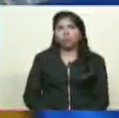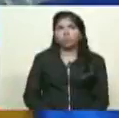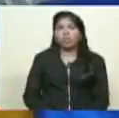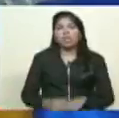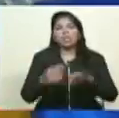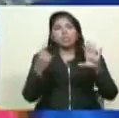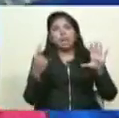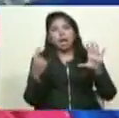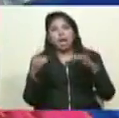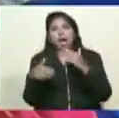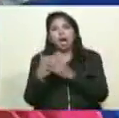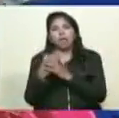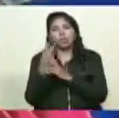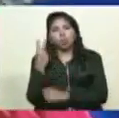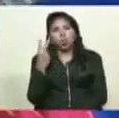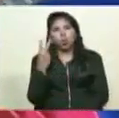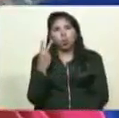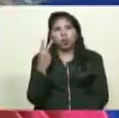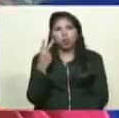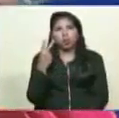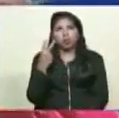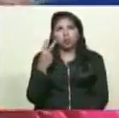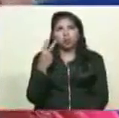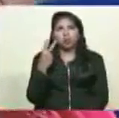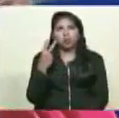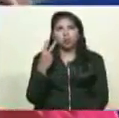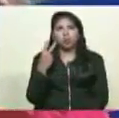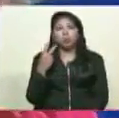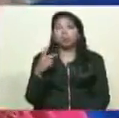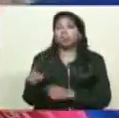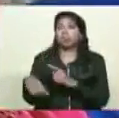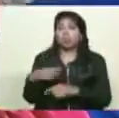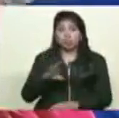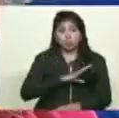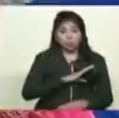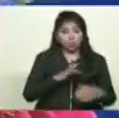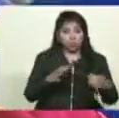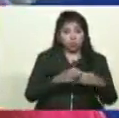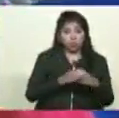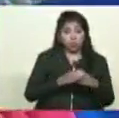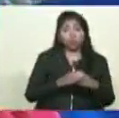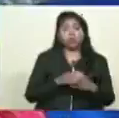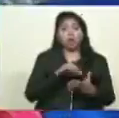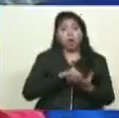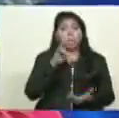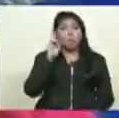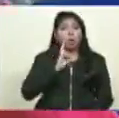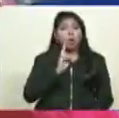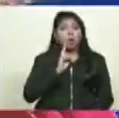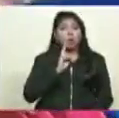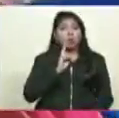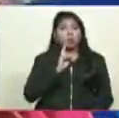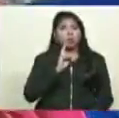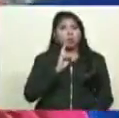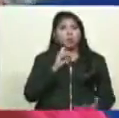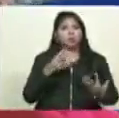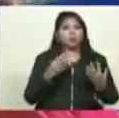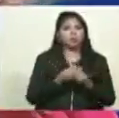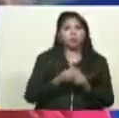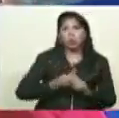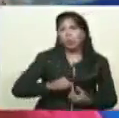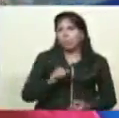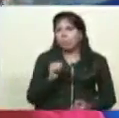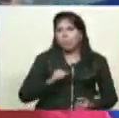2. Y en el turno de 3 a 10, fuimos la Federación, la Central Bolivariana, con el SEBIN, con la